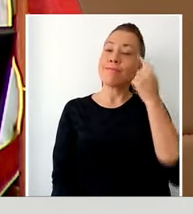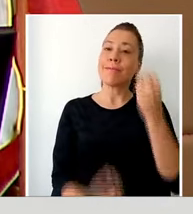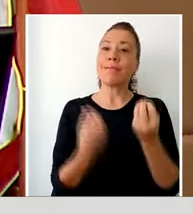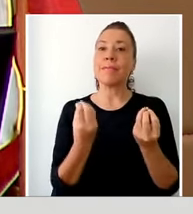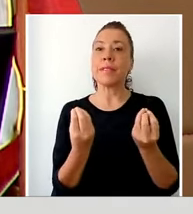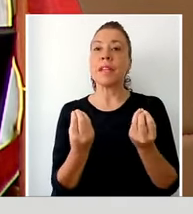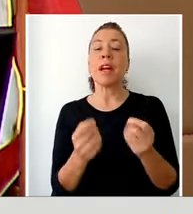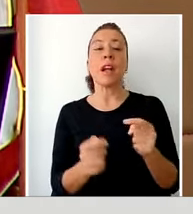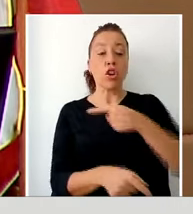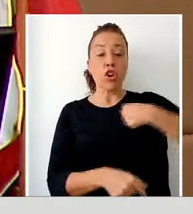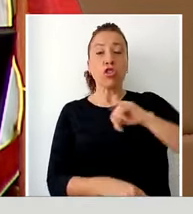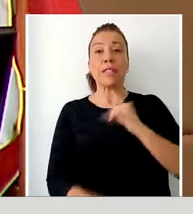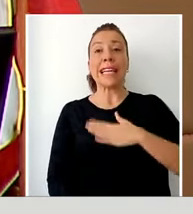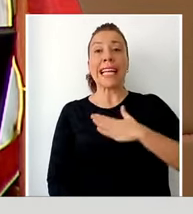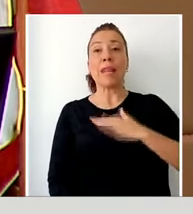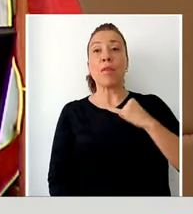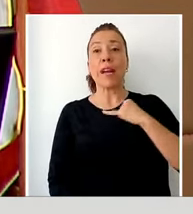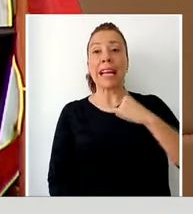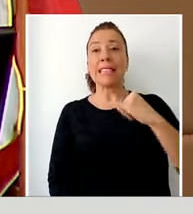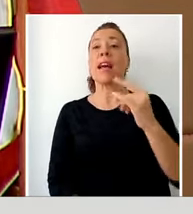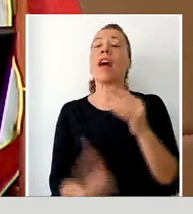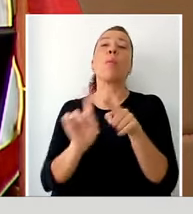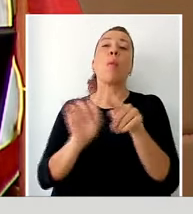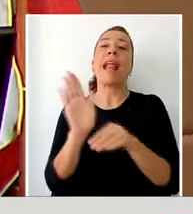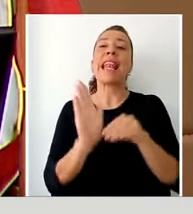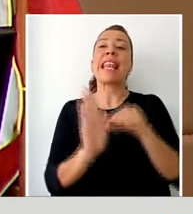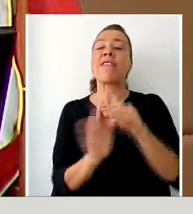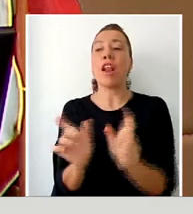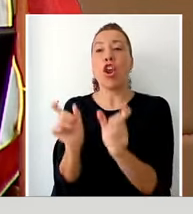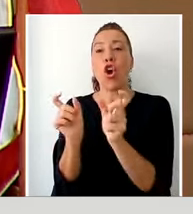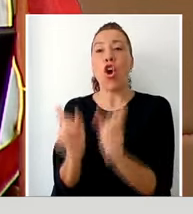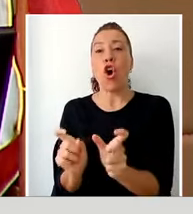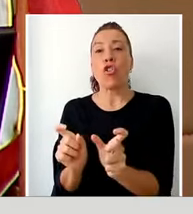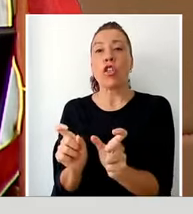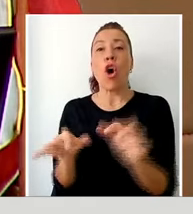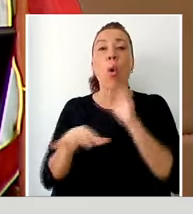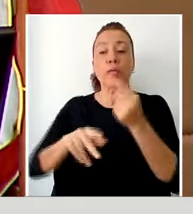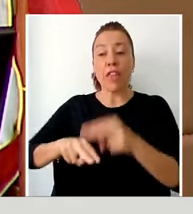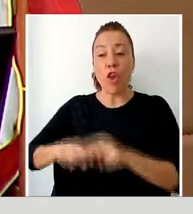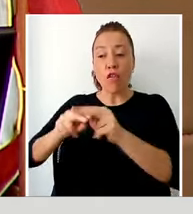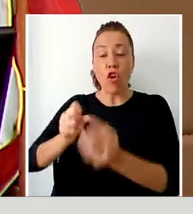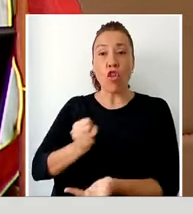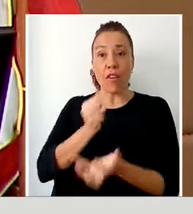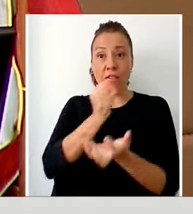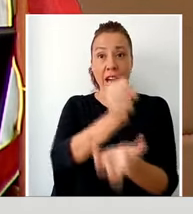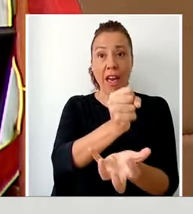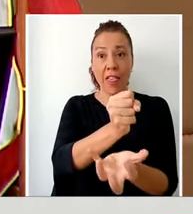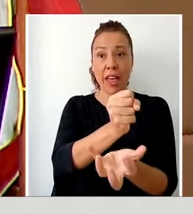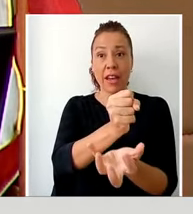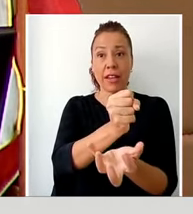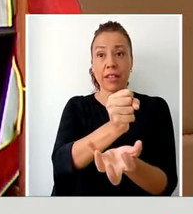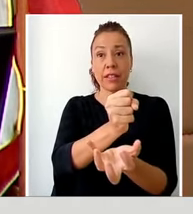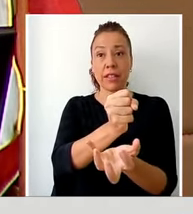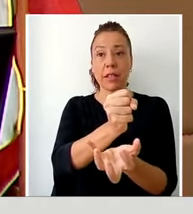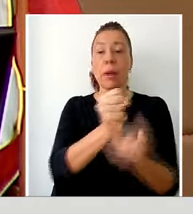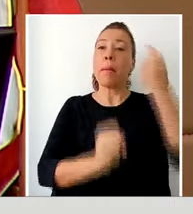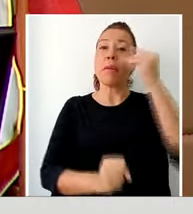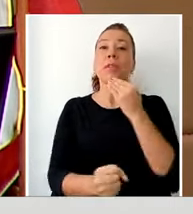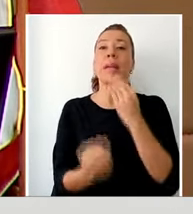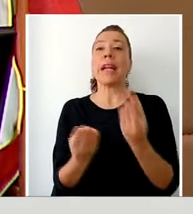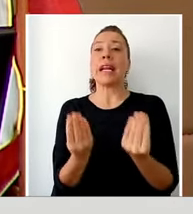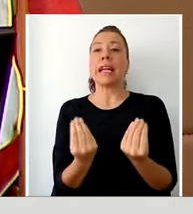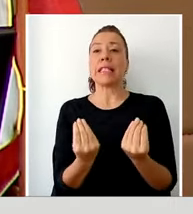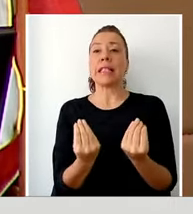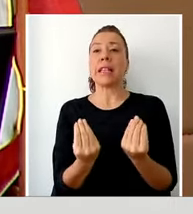queríamos mantener algún grado de control sobre el uso de estos recursos que se van a transferir pero también la necesidad de que haya una Independencia